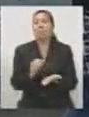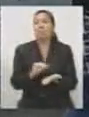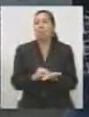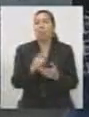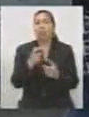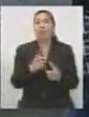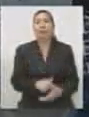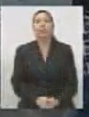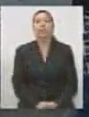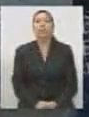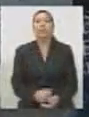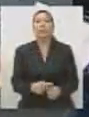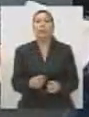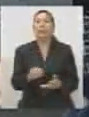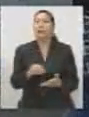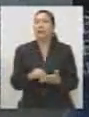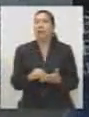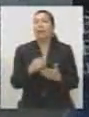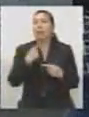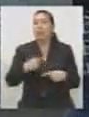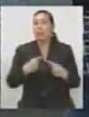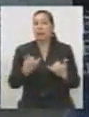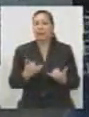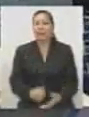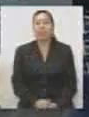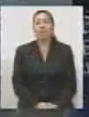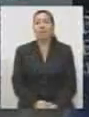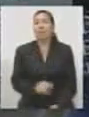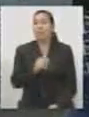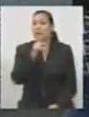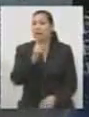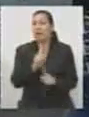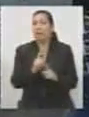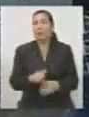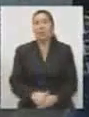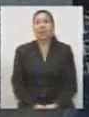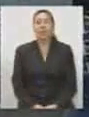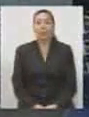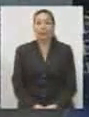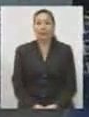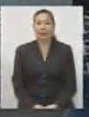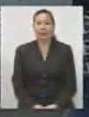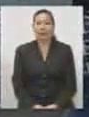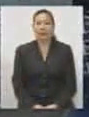son sospechosas, extrañas, como la que estamos discutiendo el día de hoy. No sé si hay alguna pregunta más.